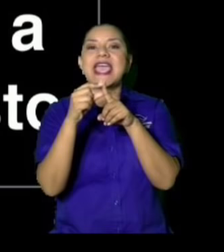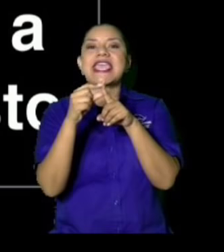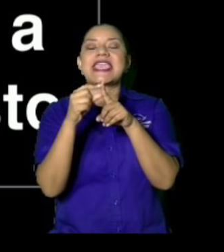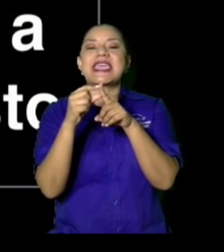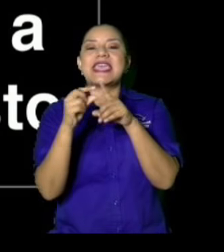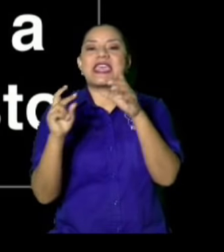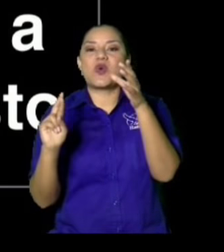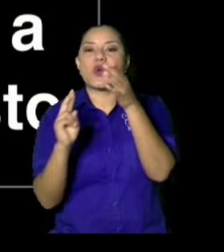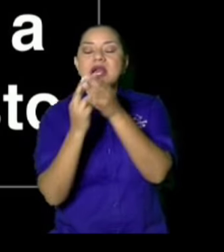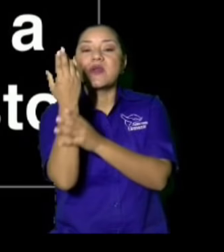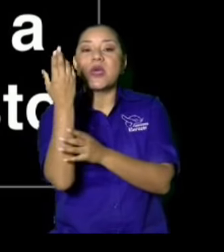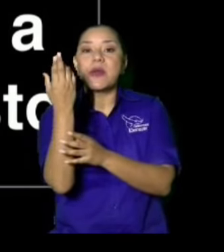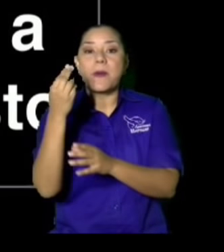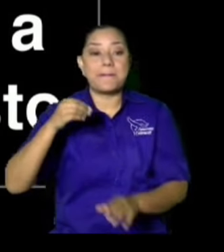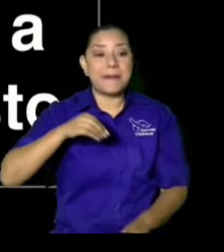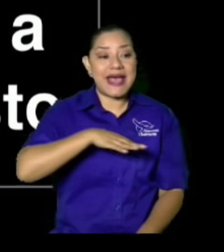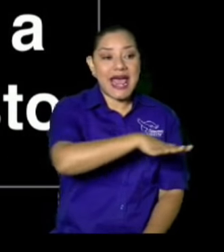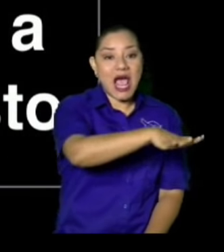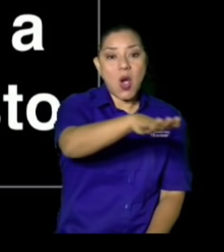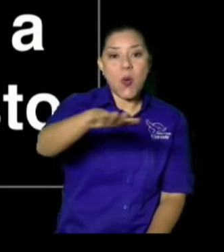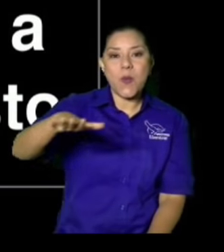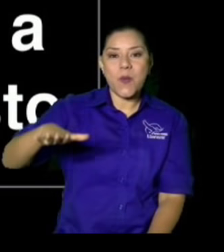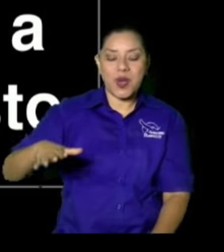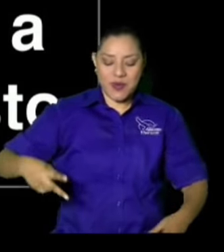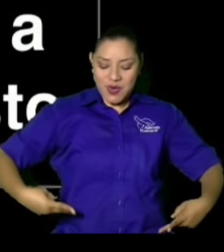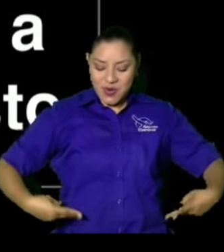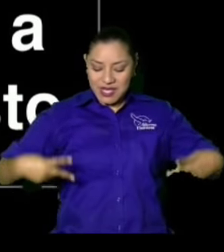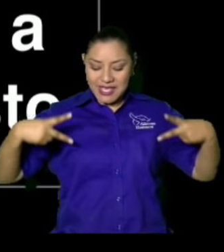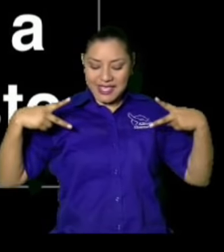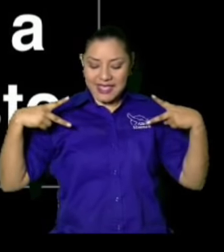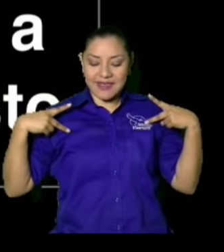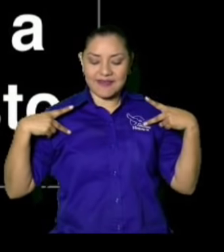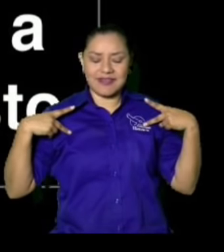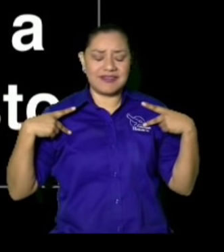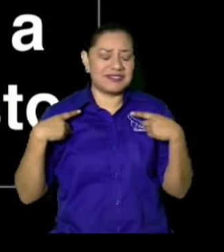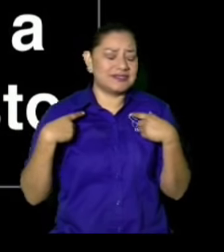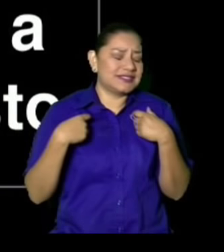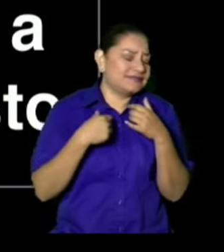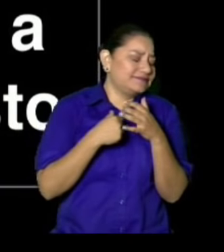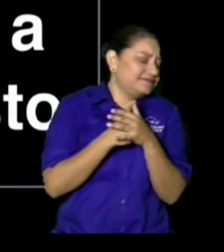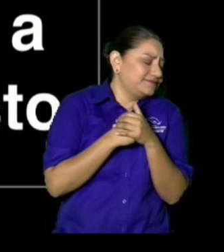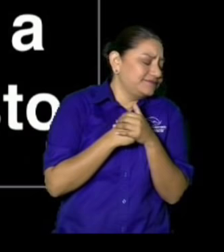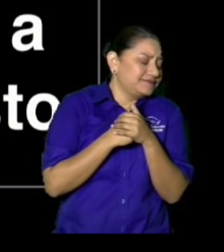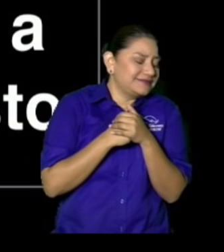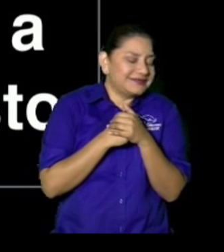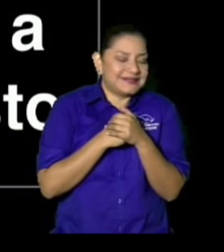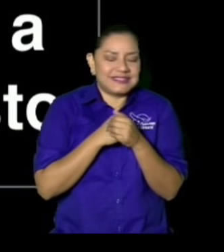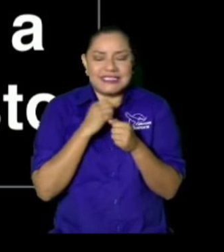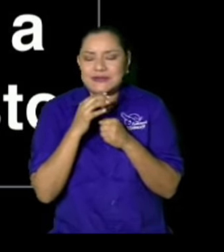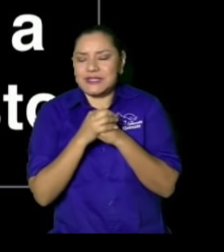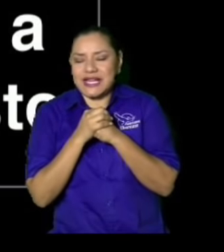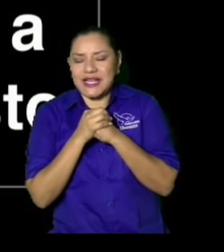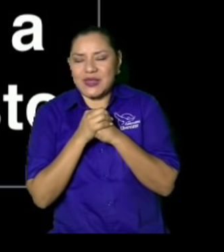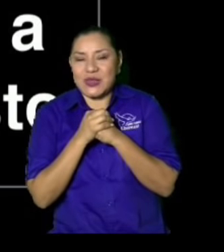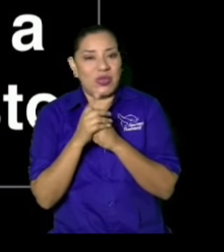pueblo, hermano, que está viviendo desesperado por verle. Así como hay